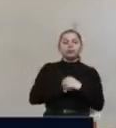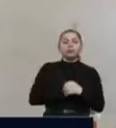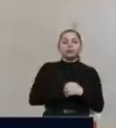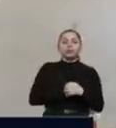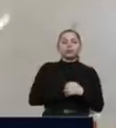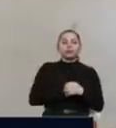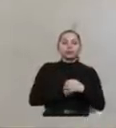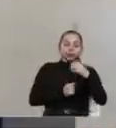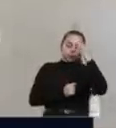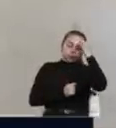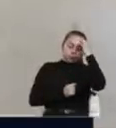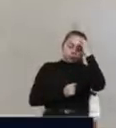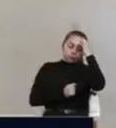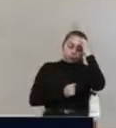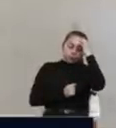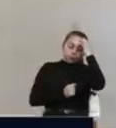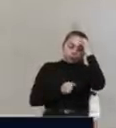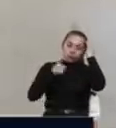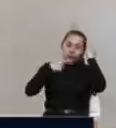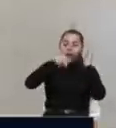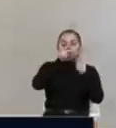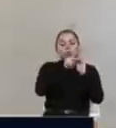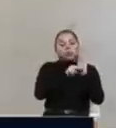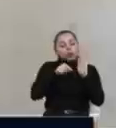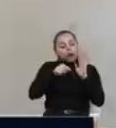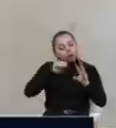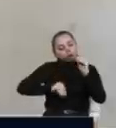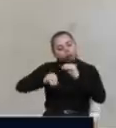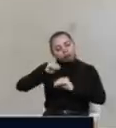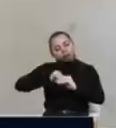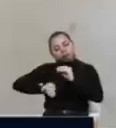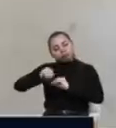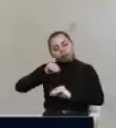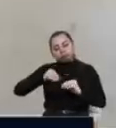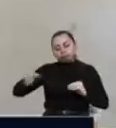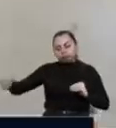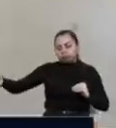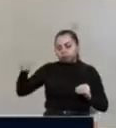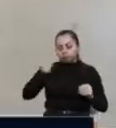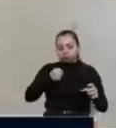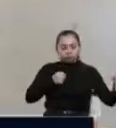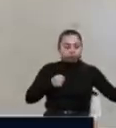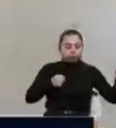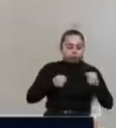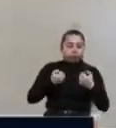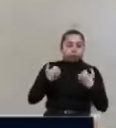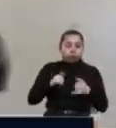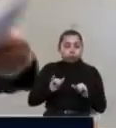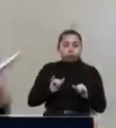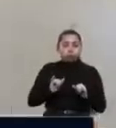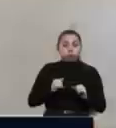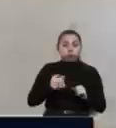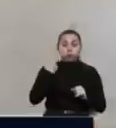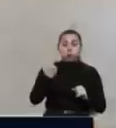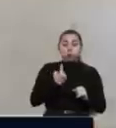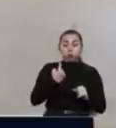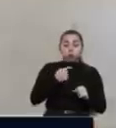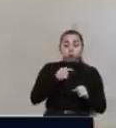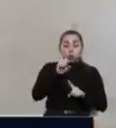días, ha sido una política construida colectivamente, no solo con la